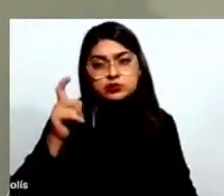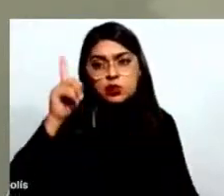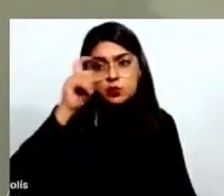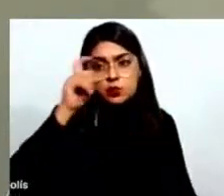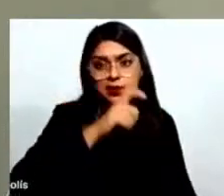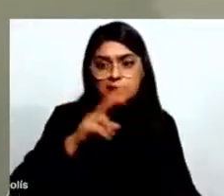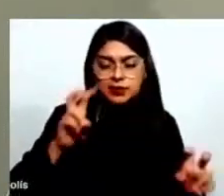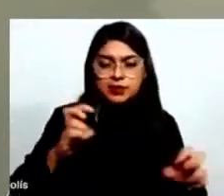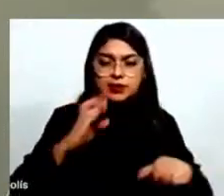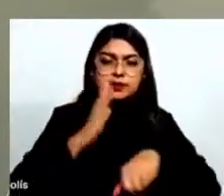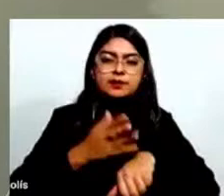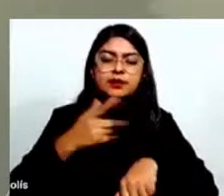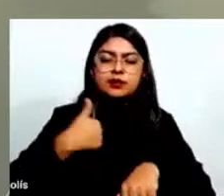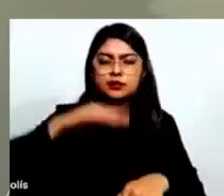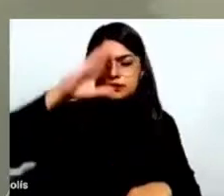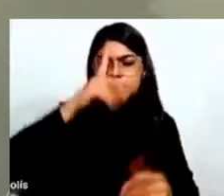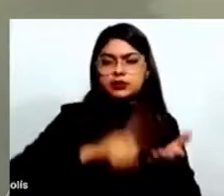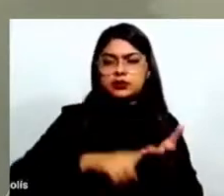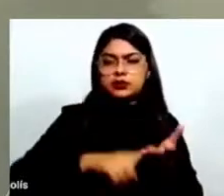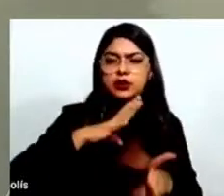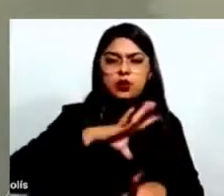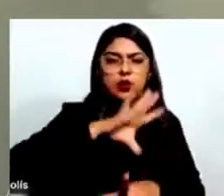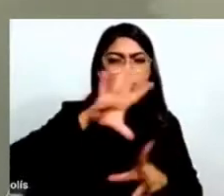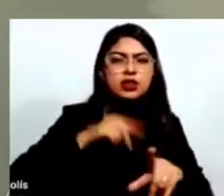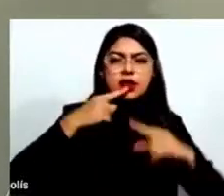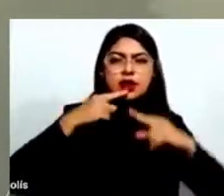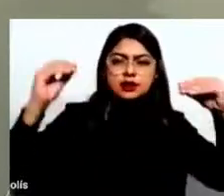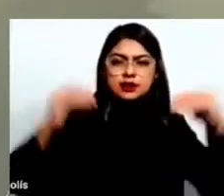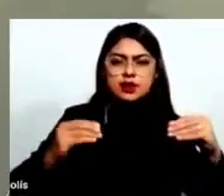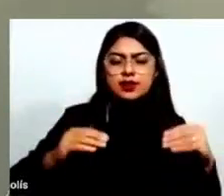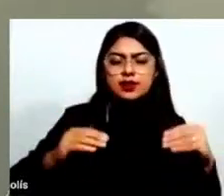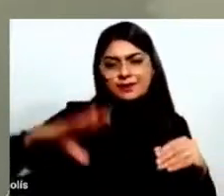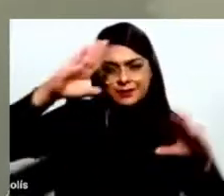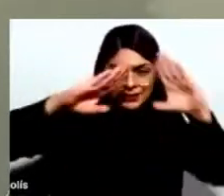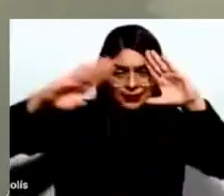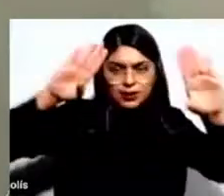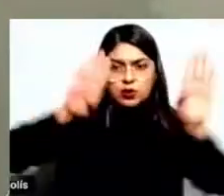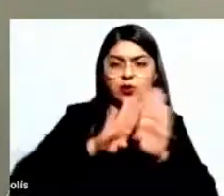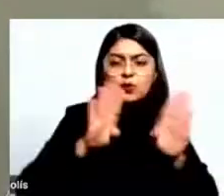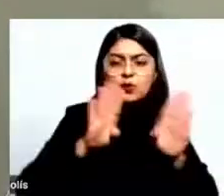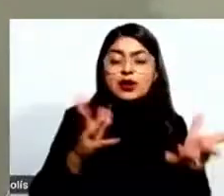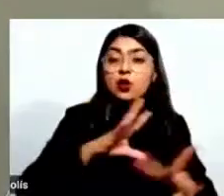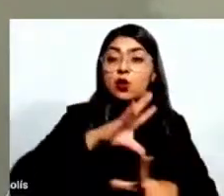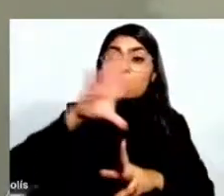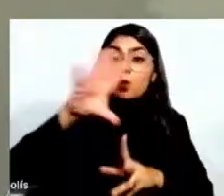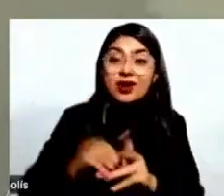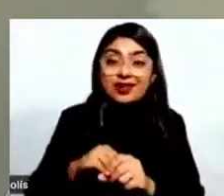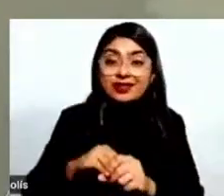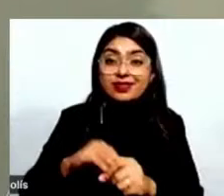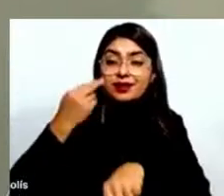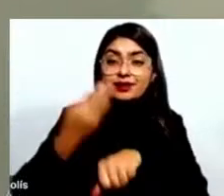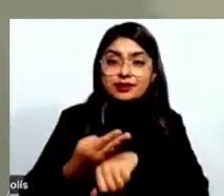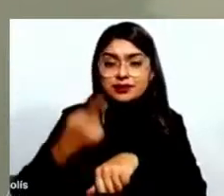esa discusión, cómo trasladar toda la carga de la motivación y pasar por encima del tipo disciplinario.